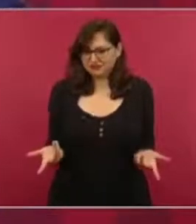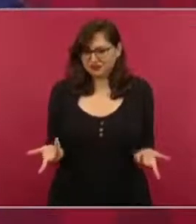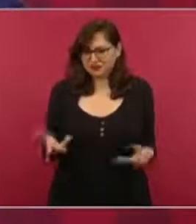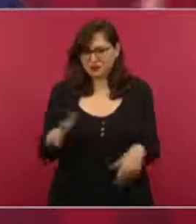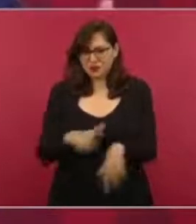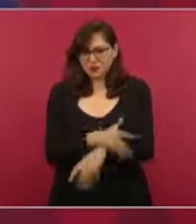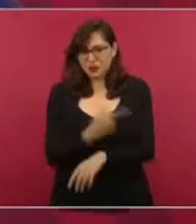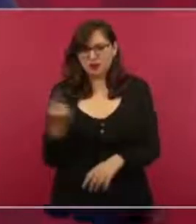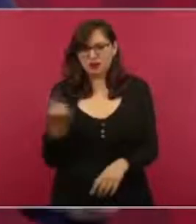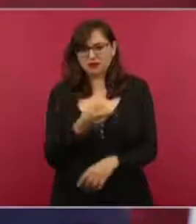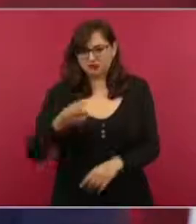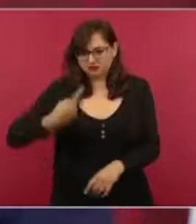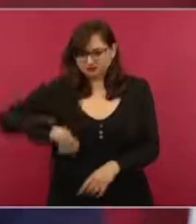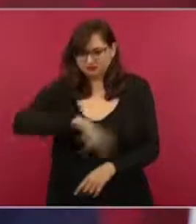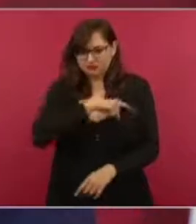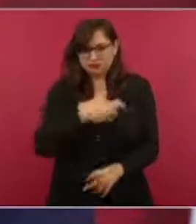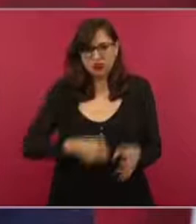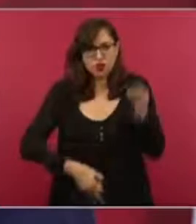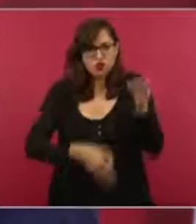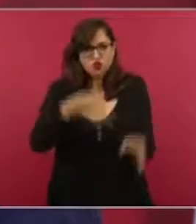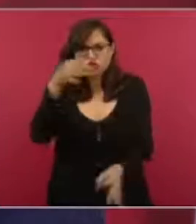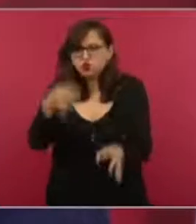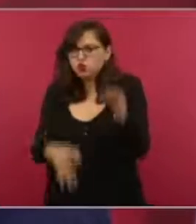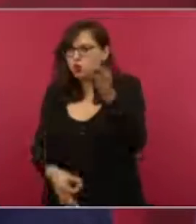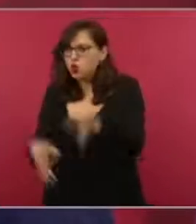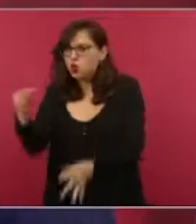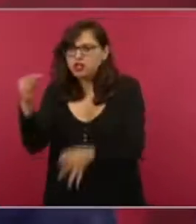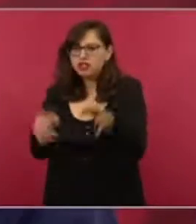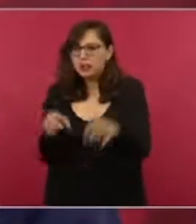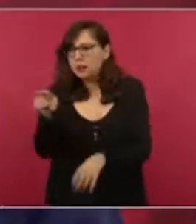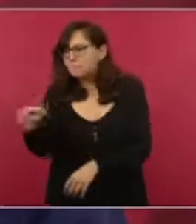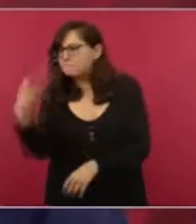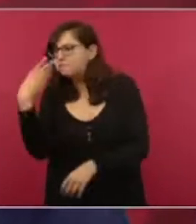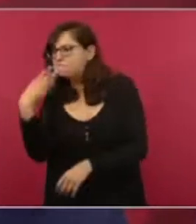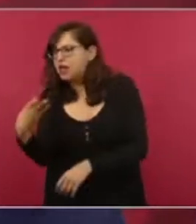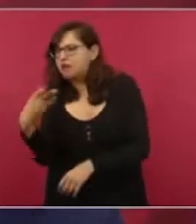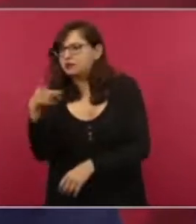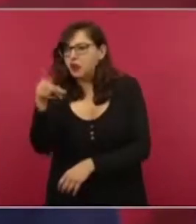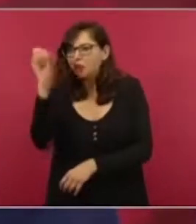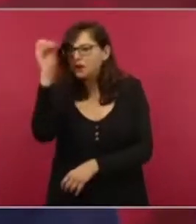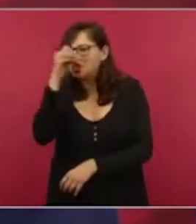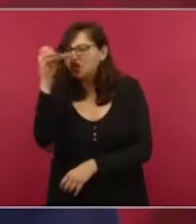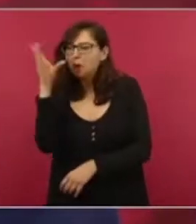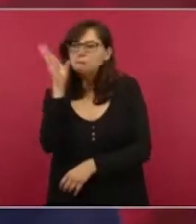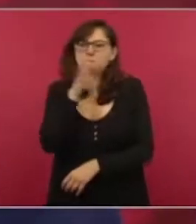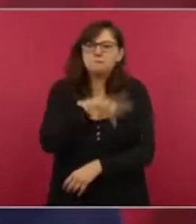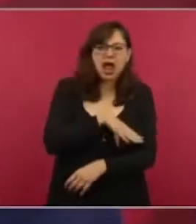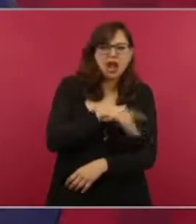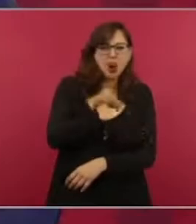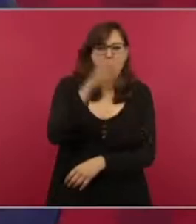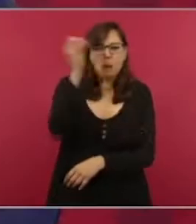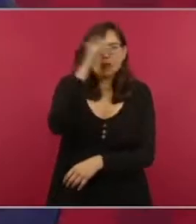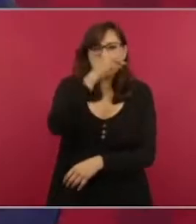ponernos como jueces a calificar qué está bien, qué está mal?